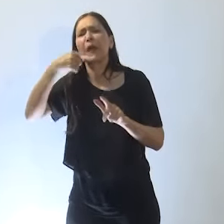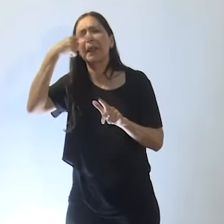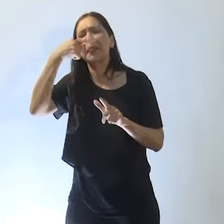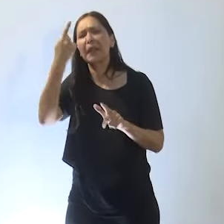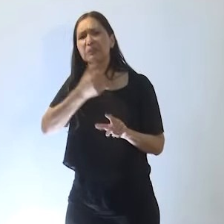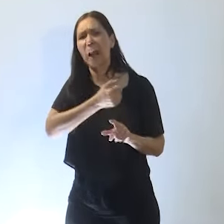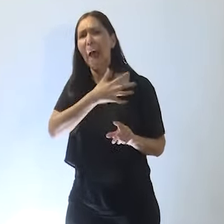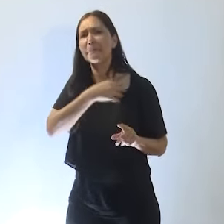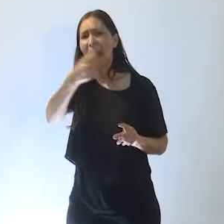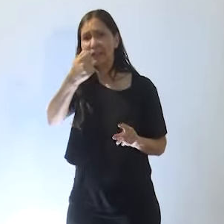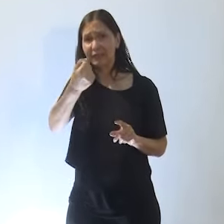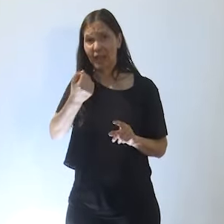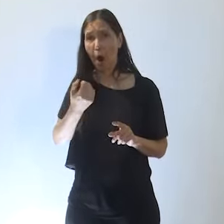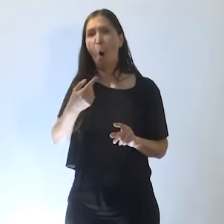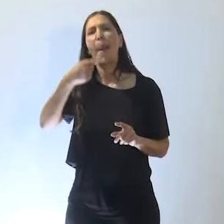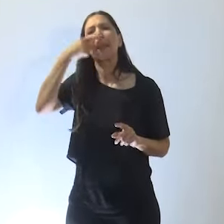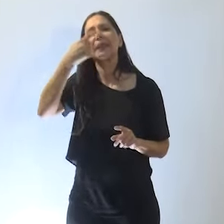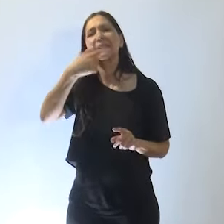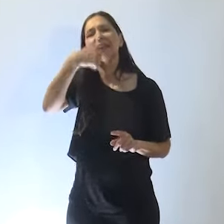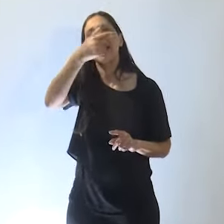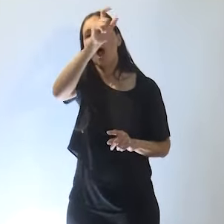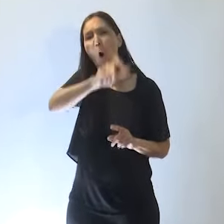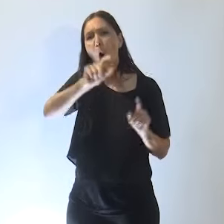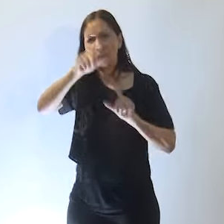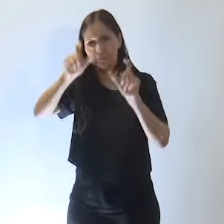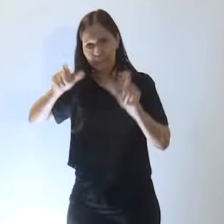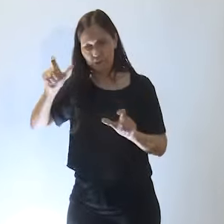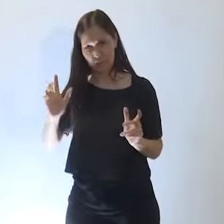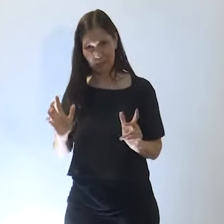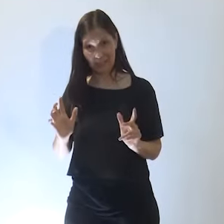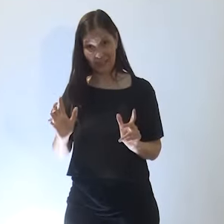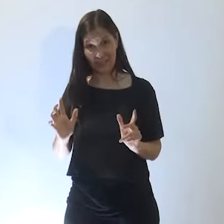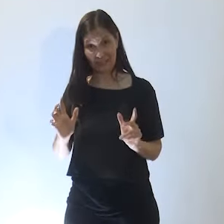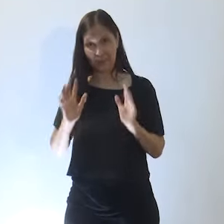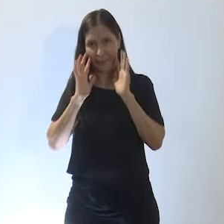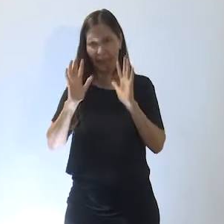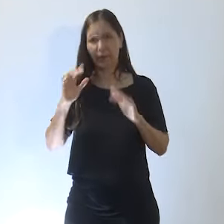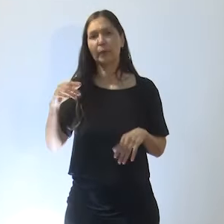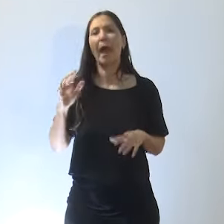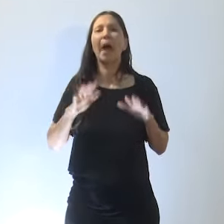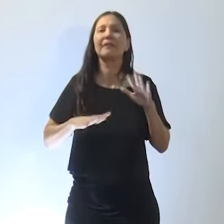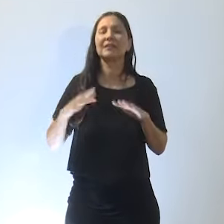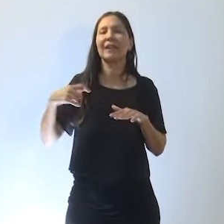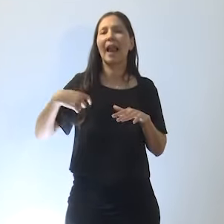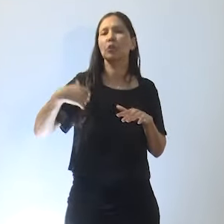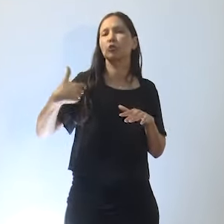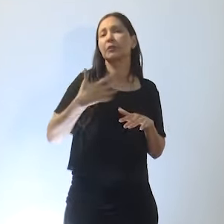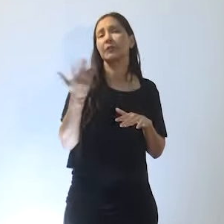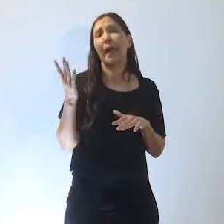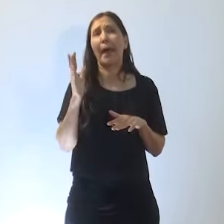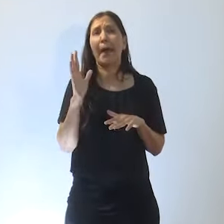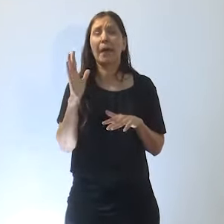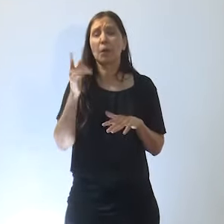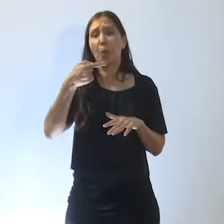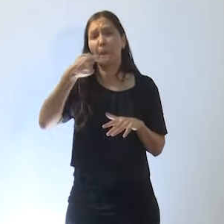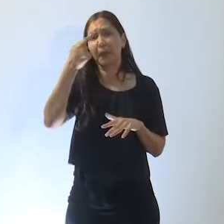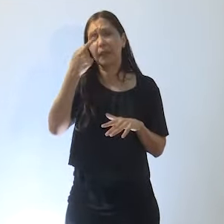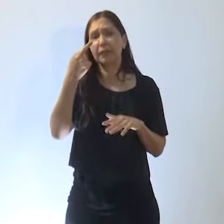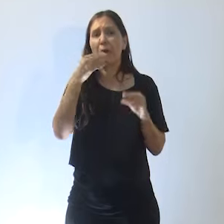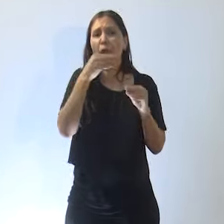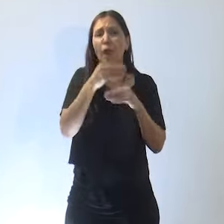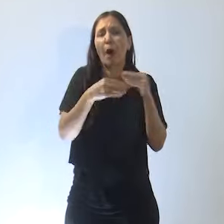el otro cuando estamos en sociedades en las cual a lo sumos me interesan mis familiares más directos no y un poco